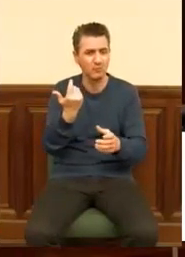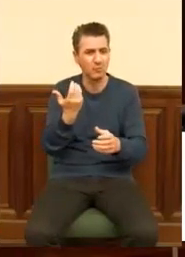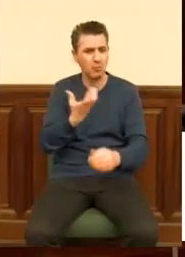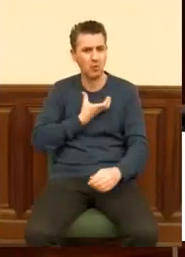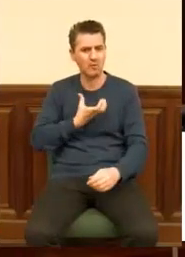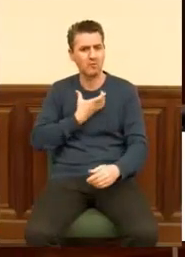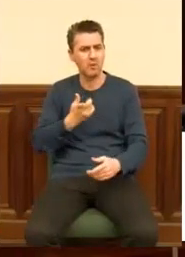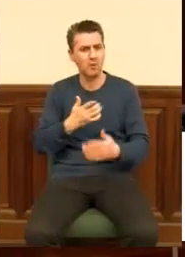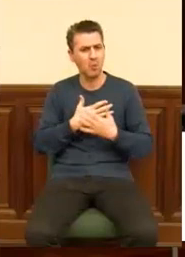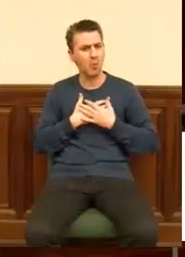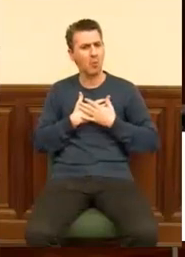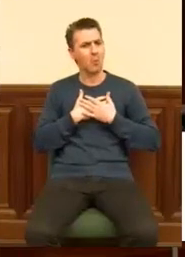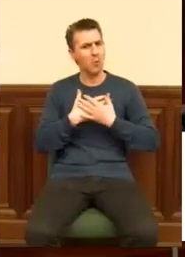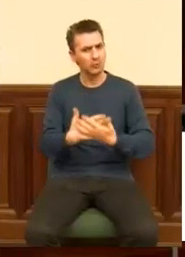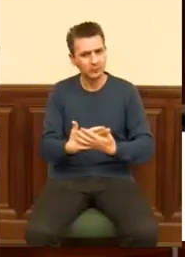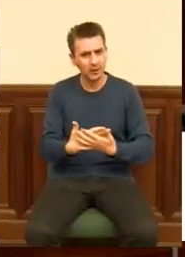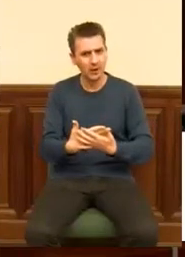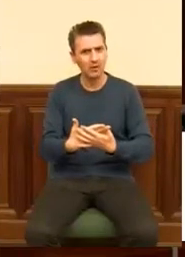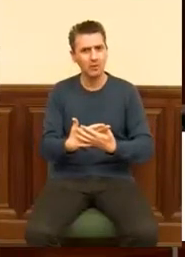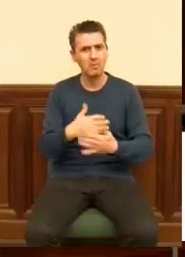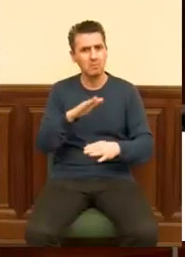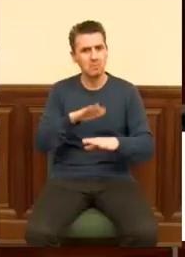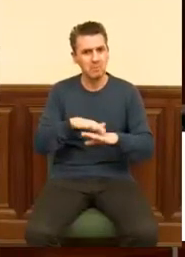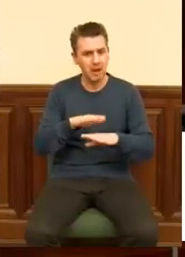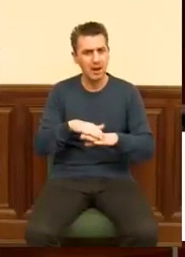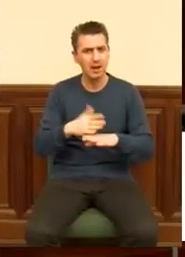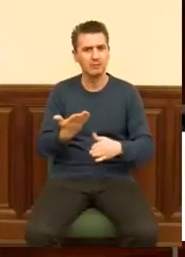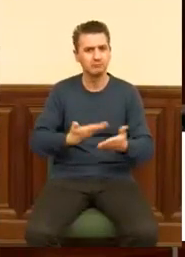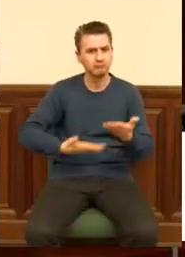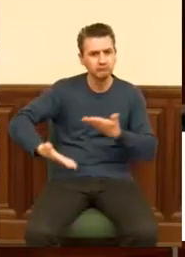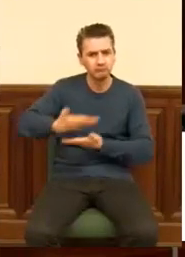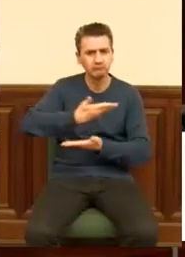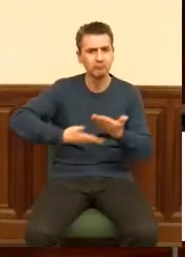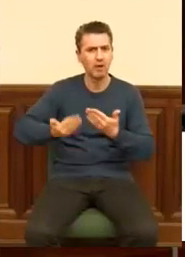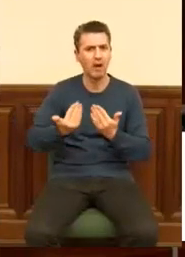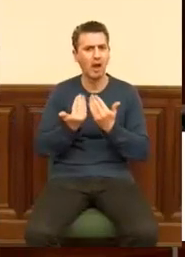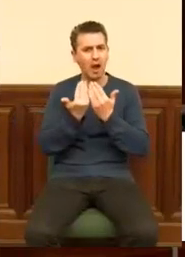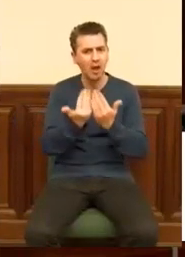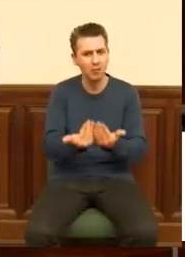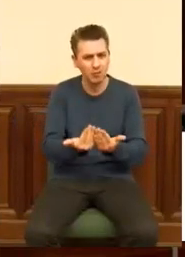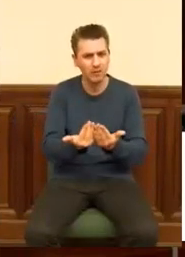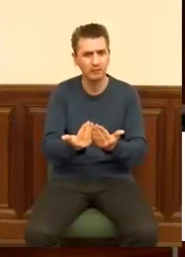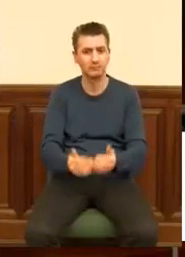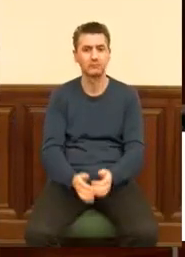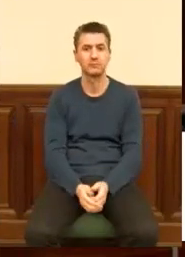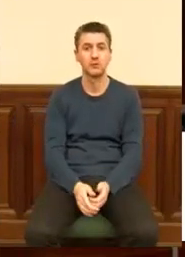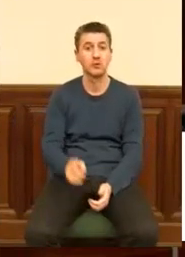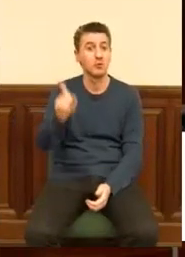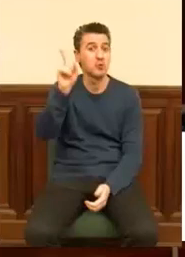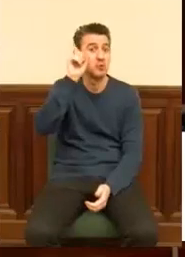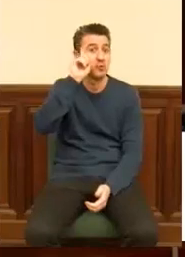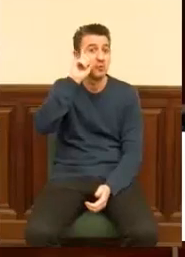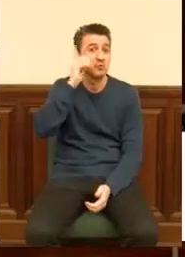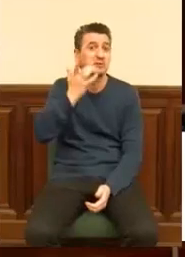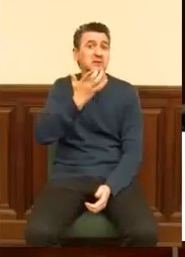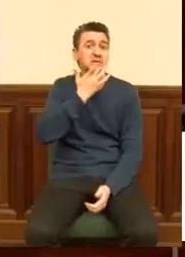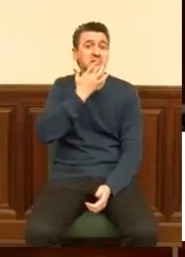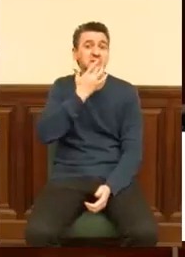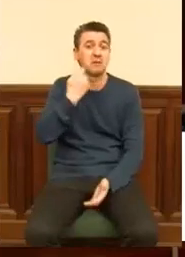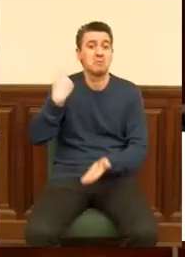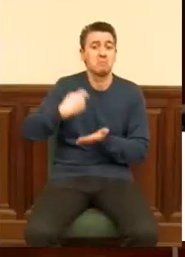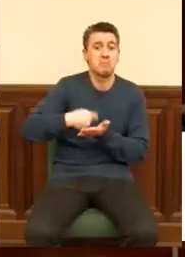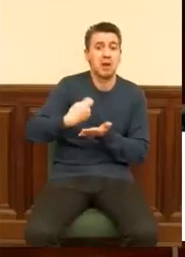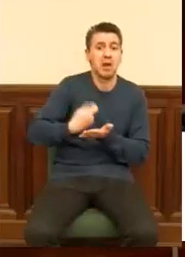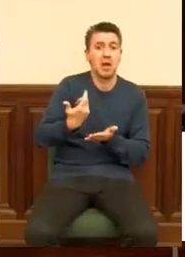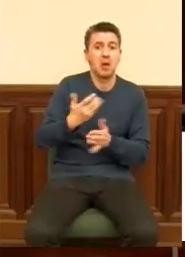presentó voluntario para poder hacer, para comprometerse con esas labores sin saber siquiera cómo se le iba a